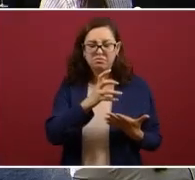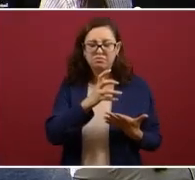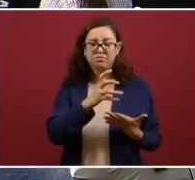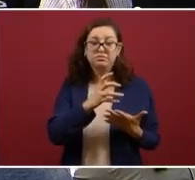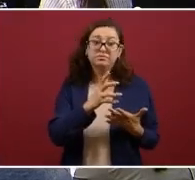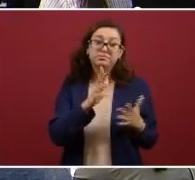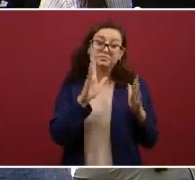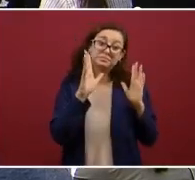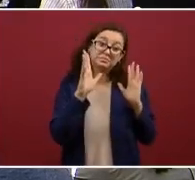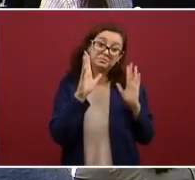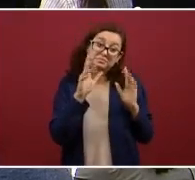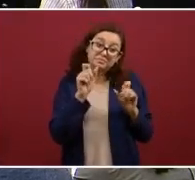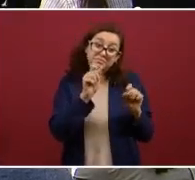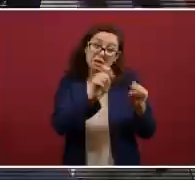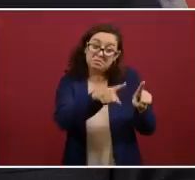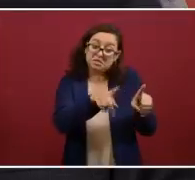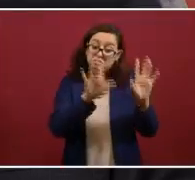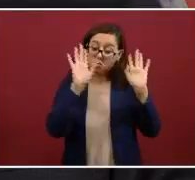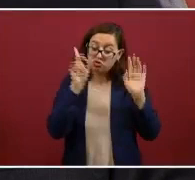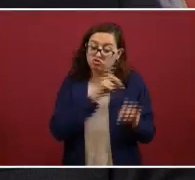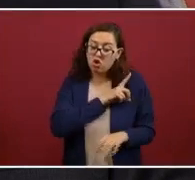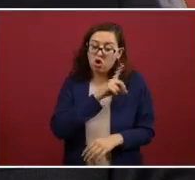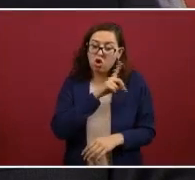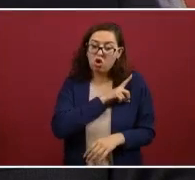se afecta a sí mismo.